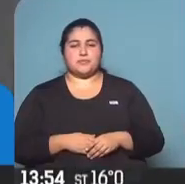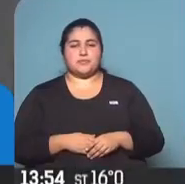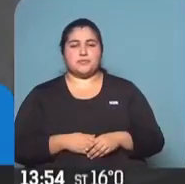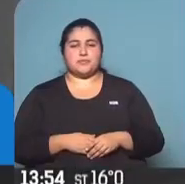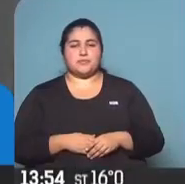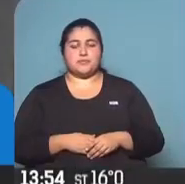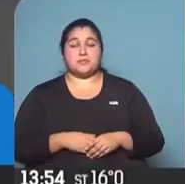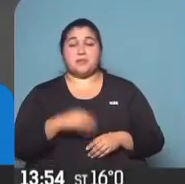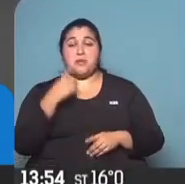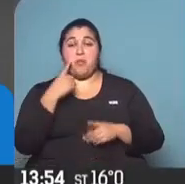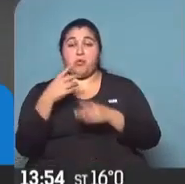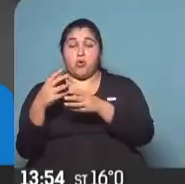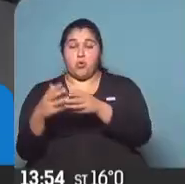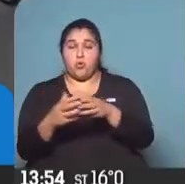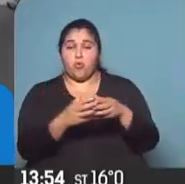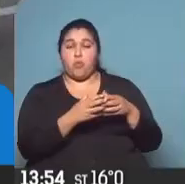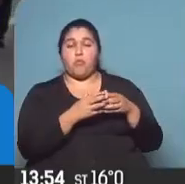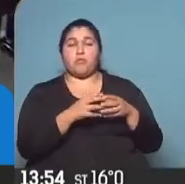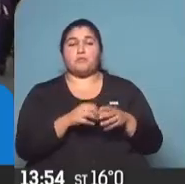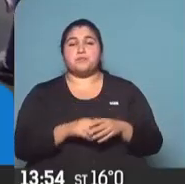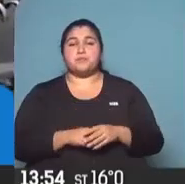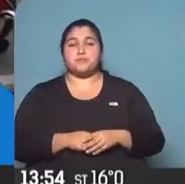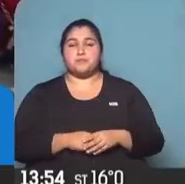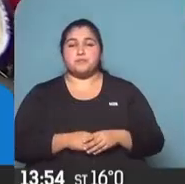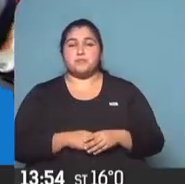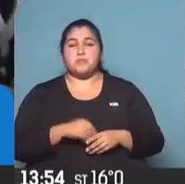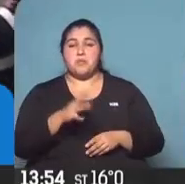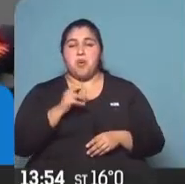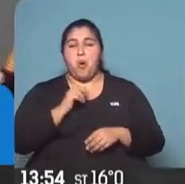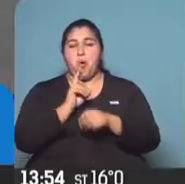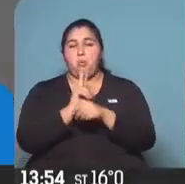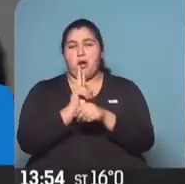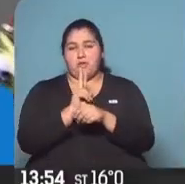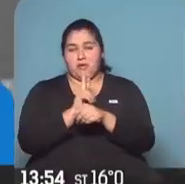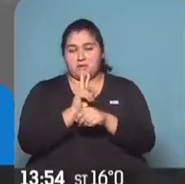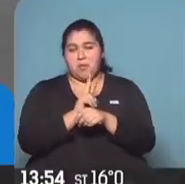vemos aproximarse al oficial la guardia de prevención